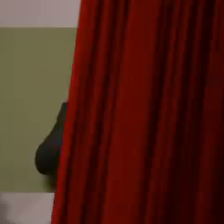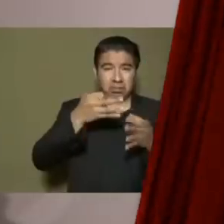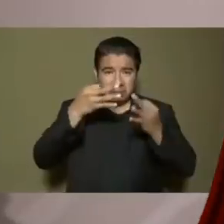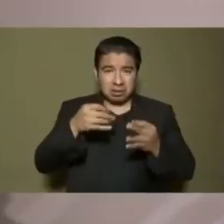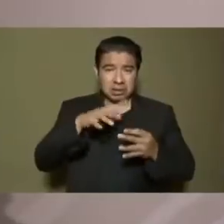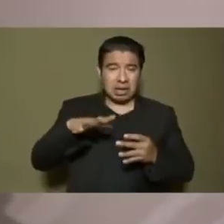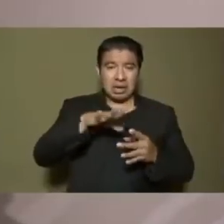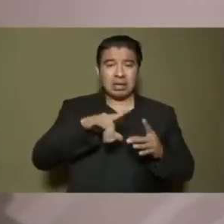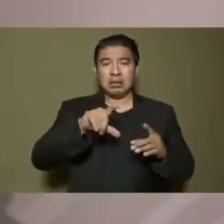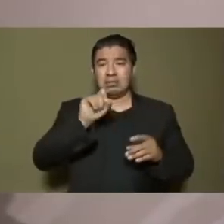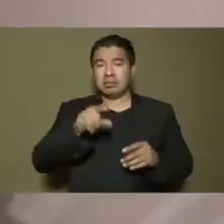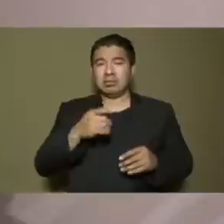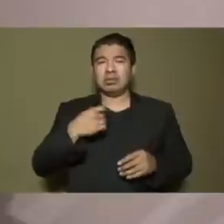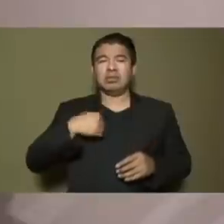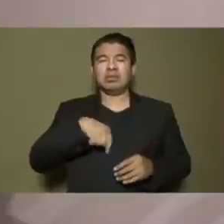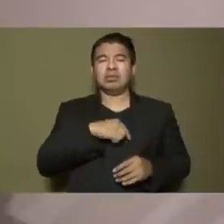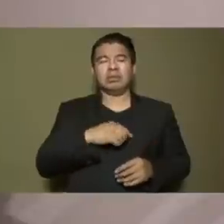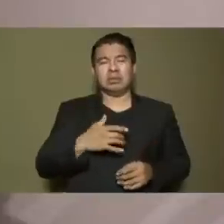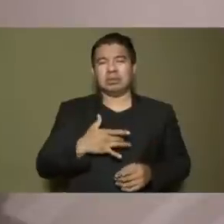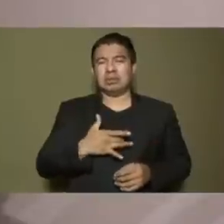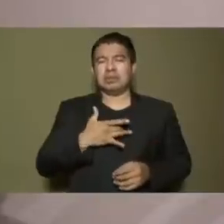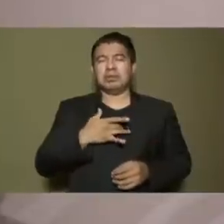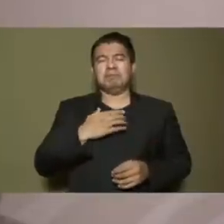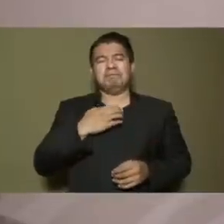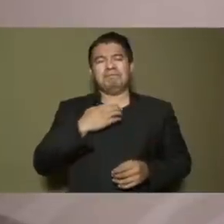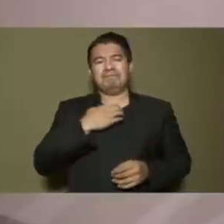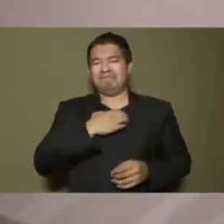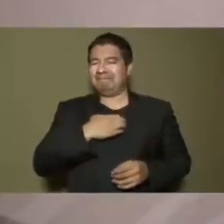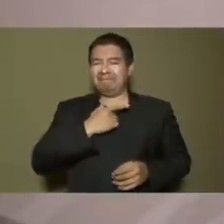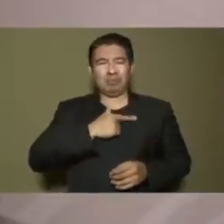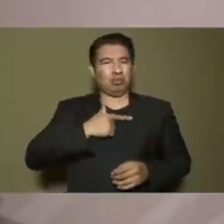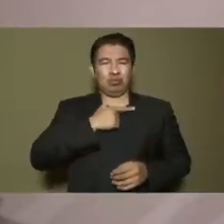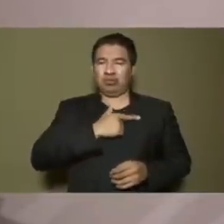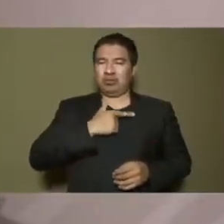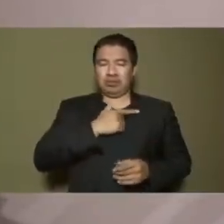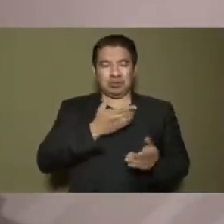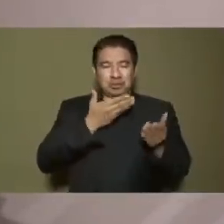Me da mucho gusto participar en este acto